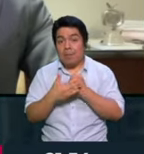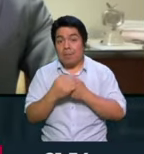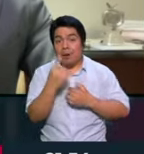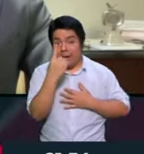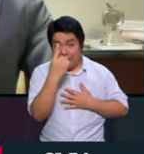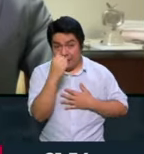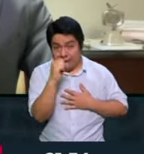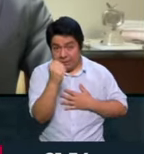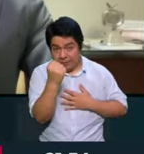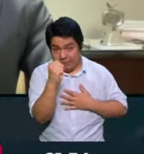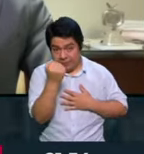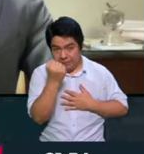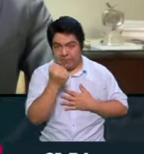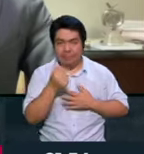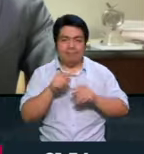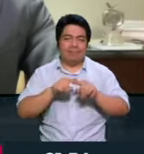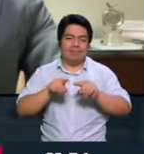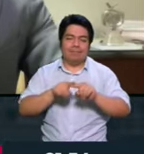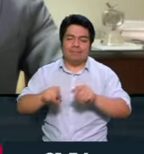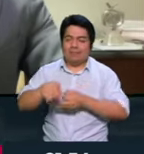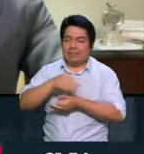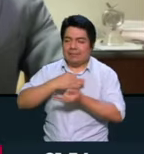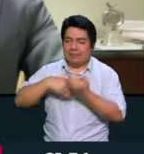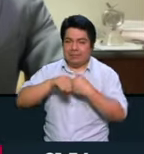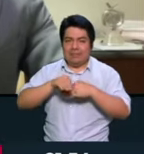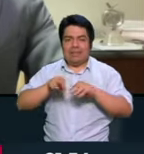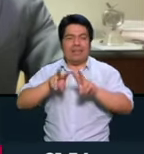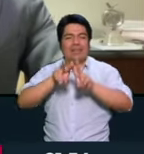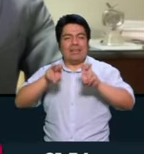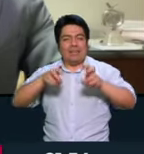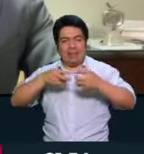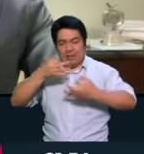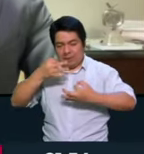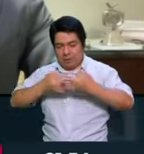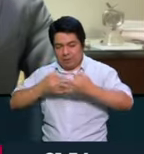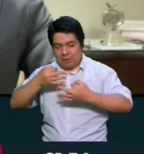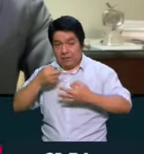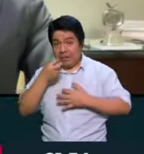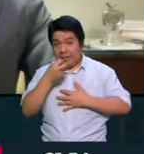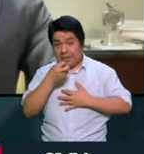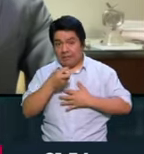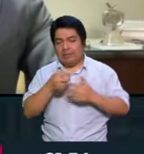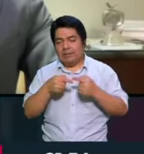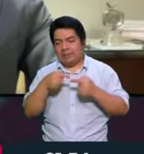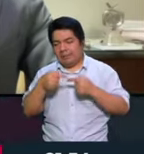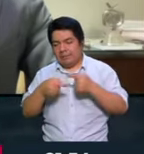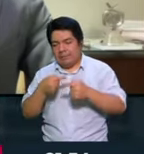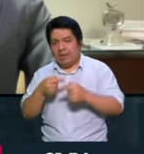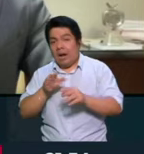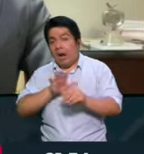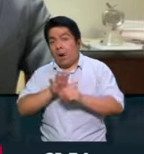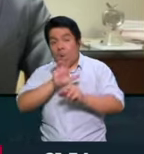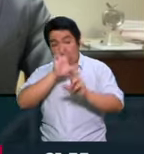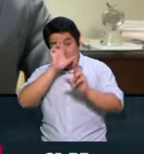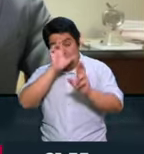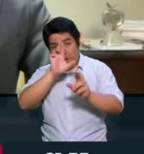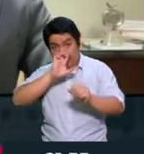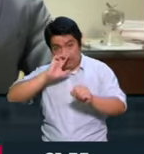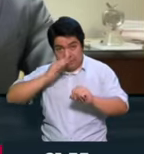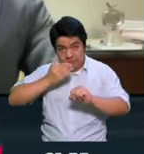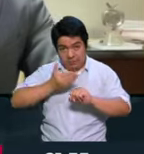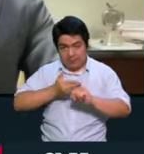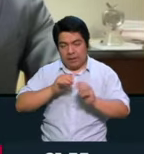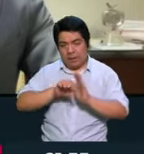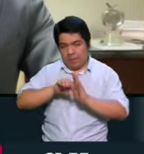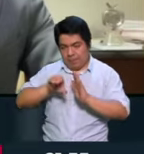1 de septiembre, impulsará una reforma en materia judicial. E impulsar esa reforma atendiendo a sus responsabilidades constitucionales, que son ser